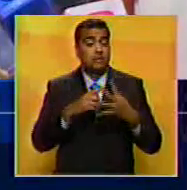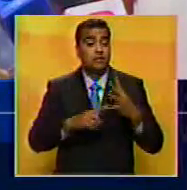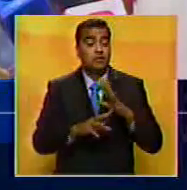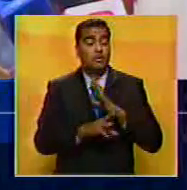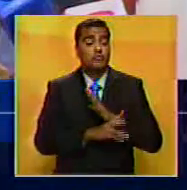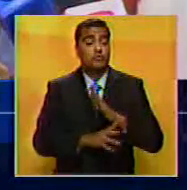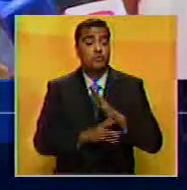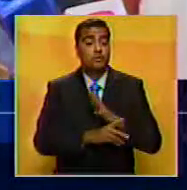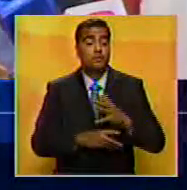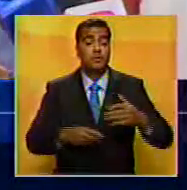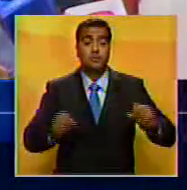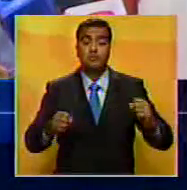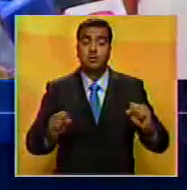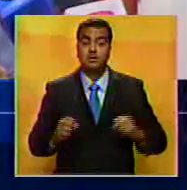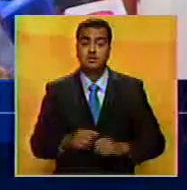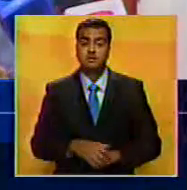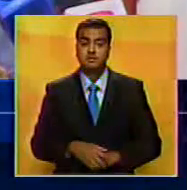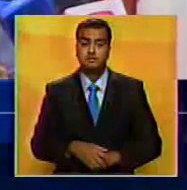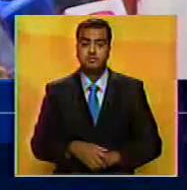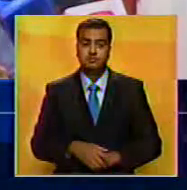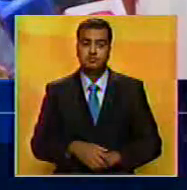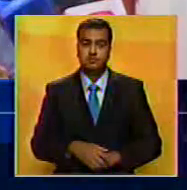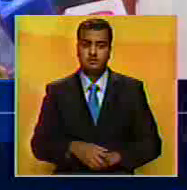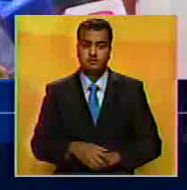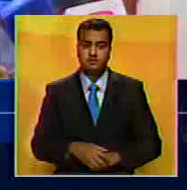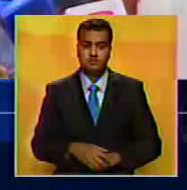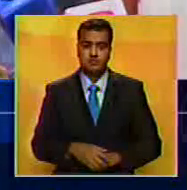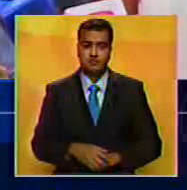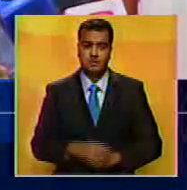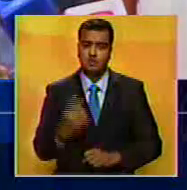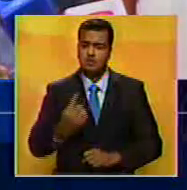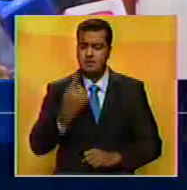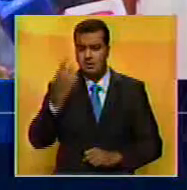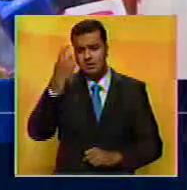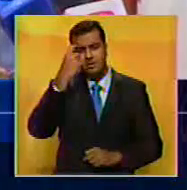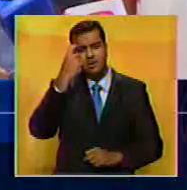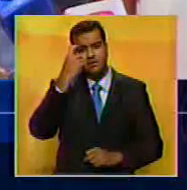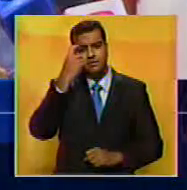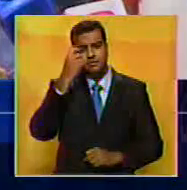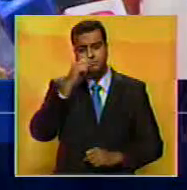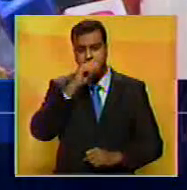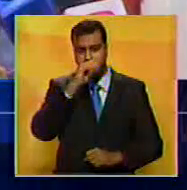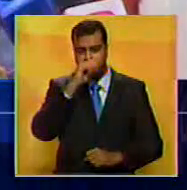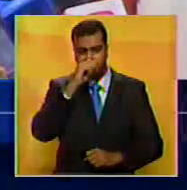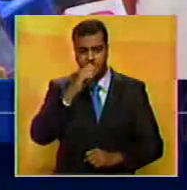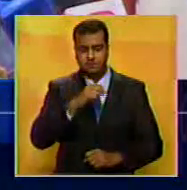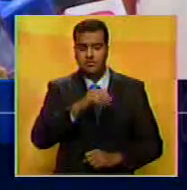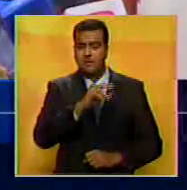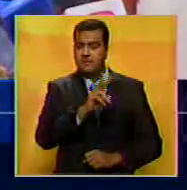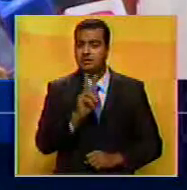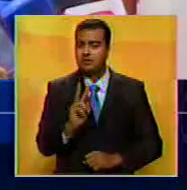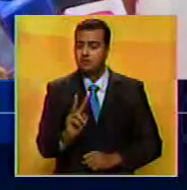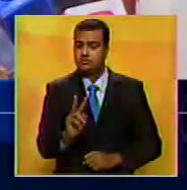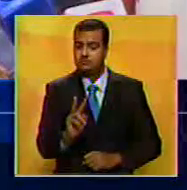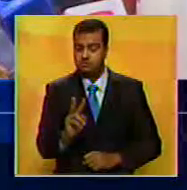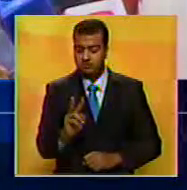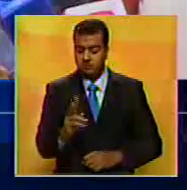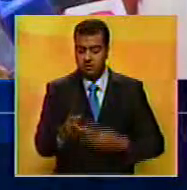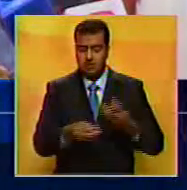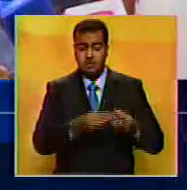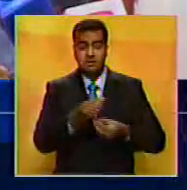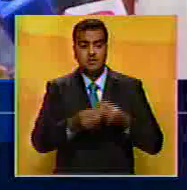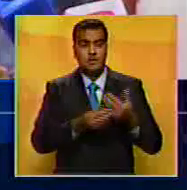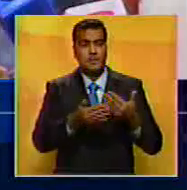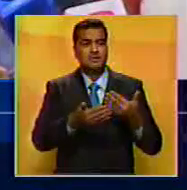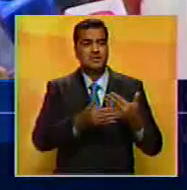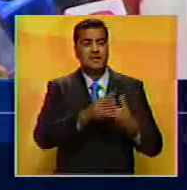los hurtos de motocicletas. Nada más el día 22 se registraron